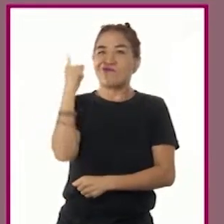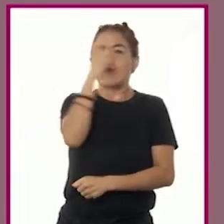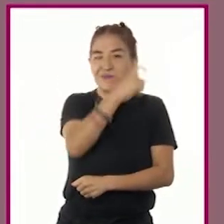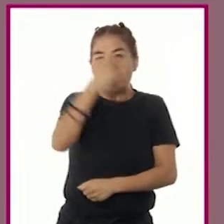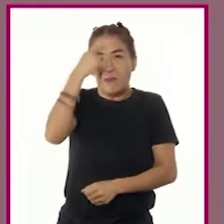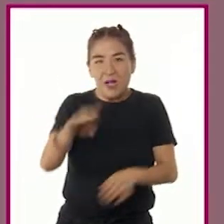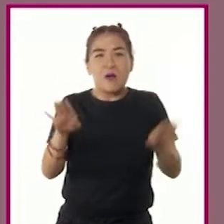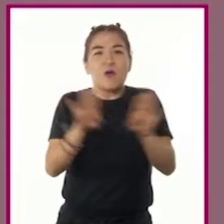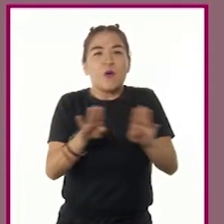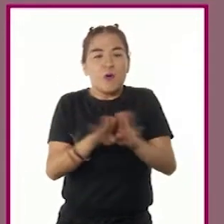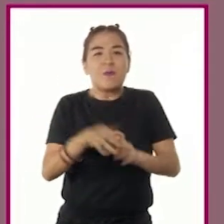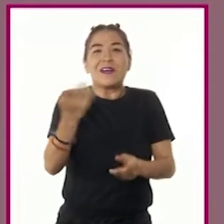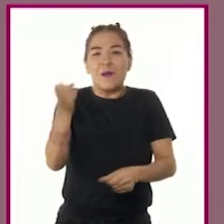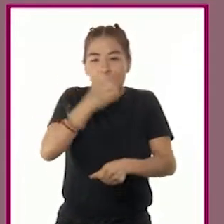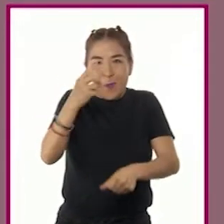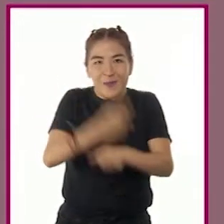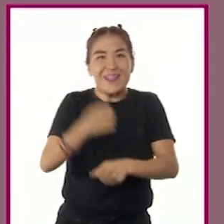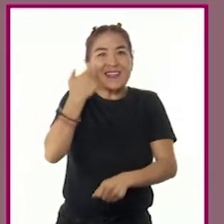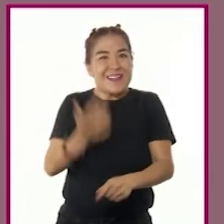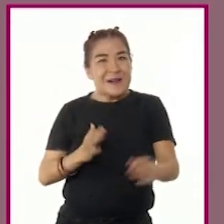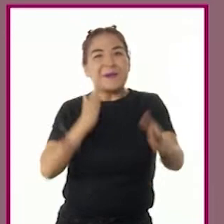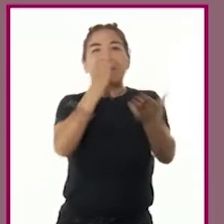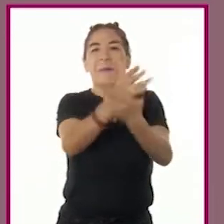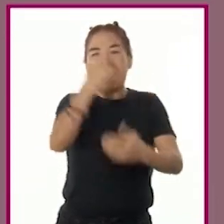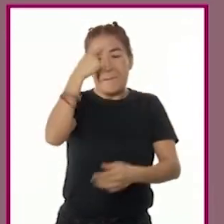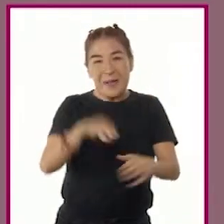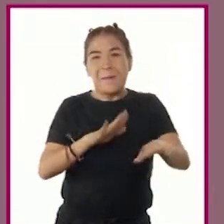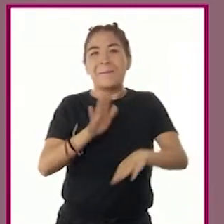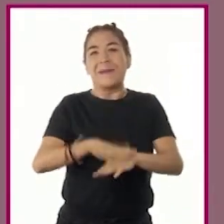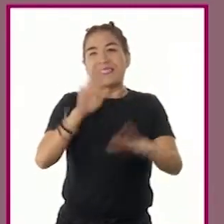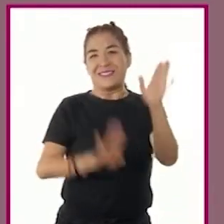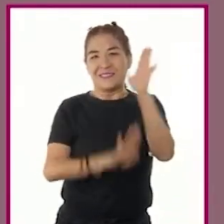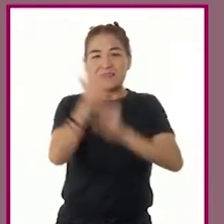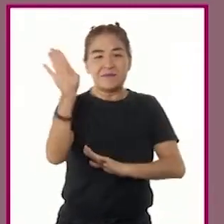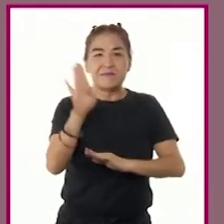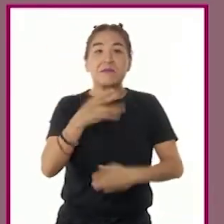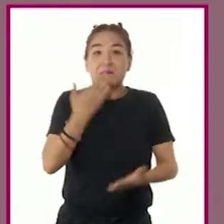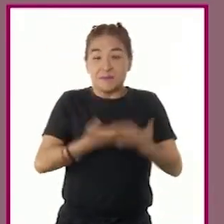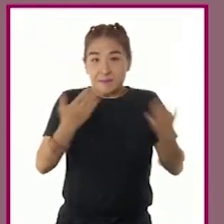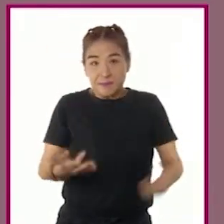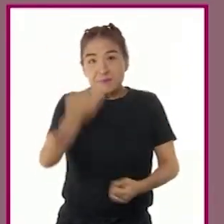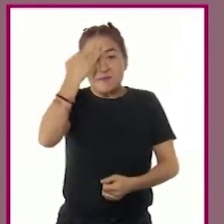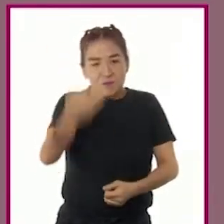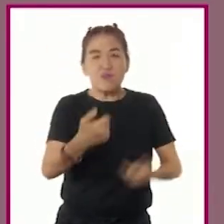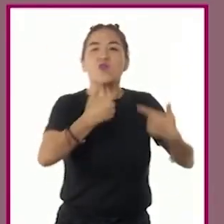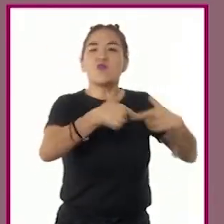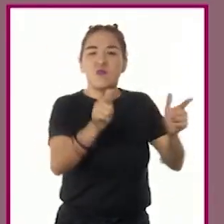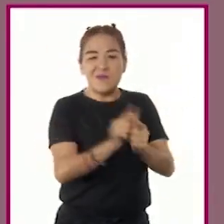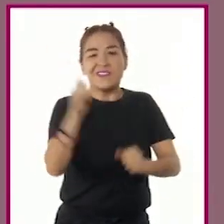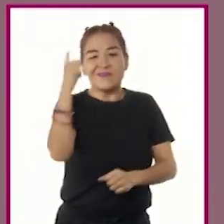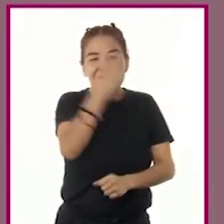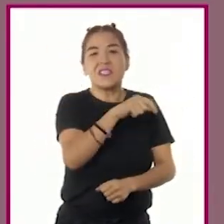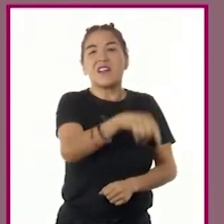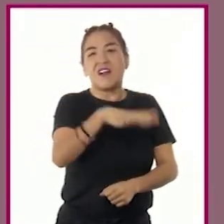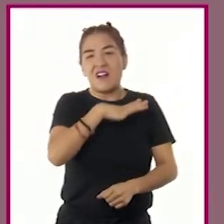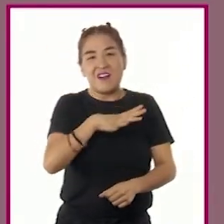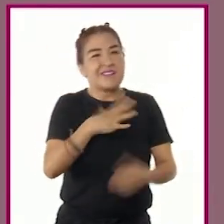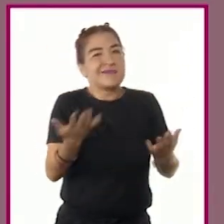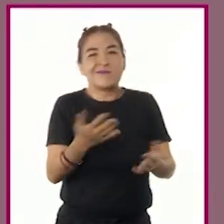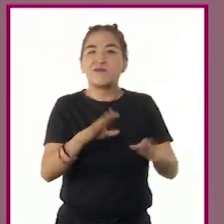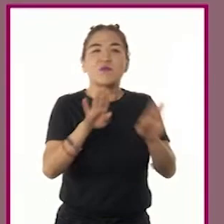los recursos y oportunidades de desarrollo. Actualmente hay grupos vulnerables que sufren